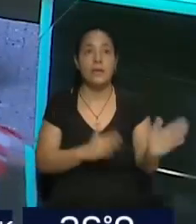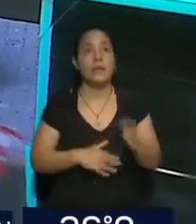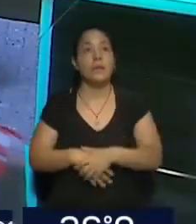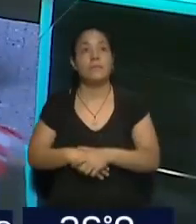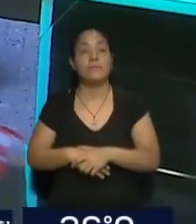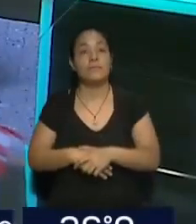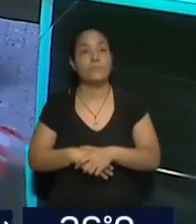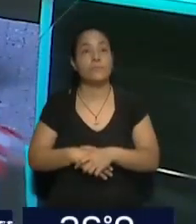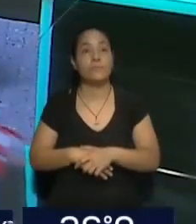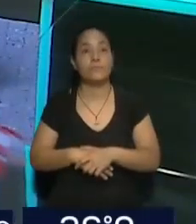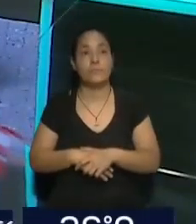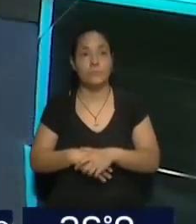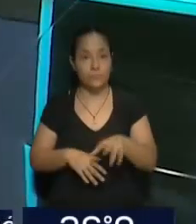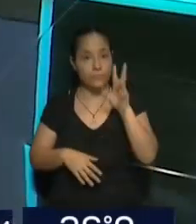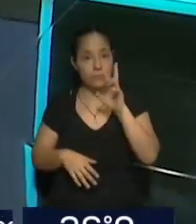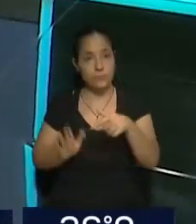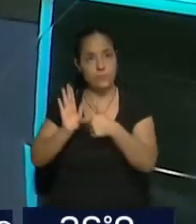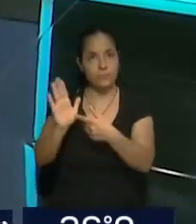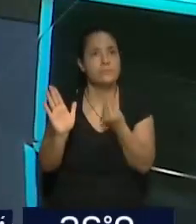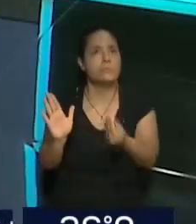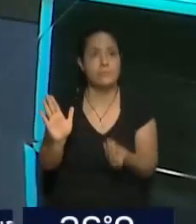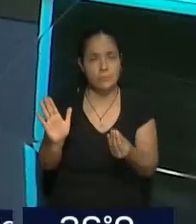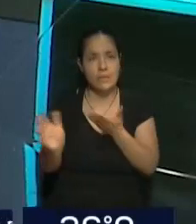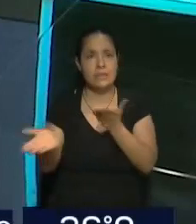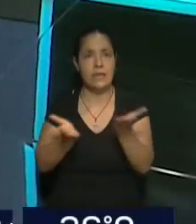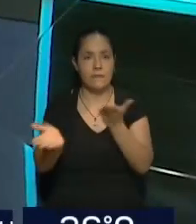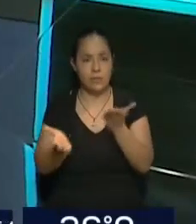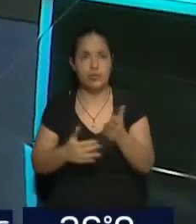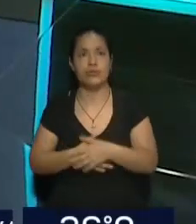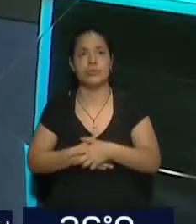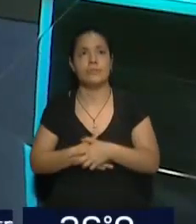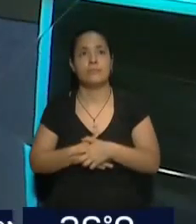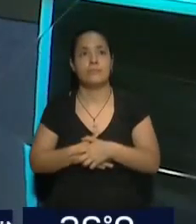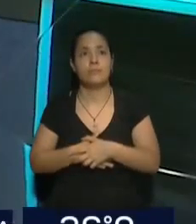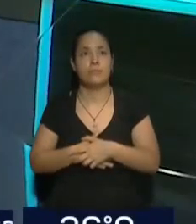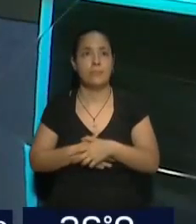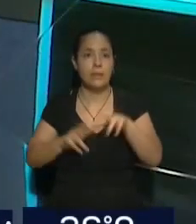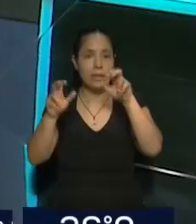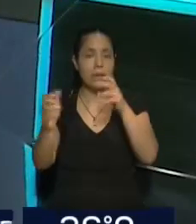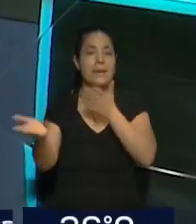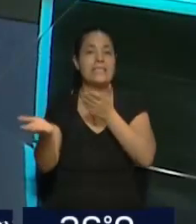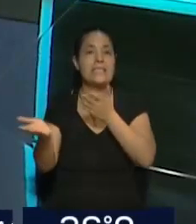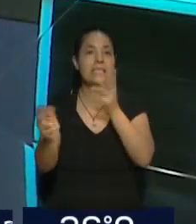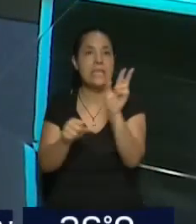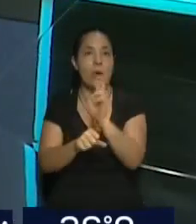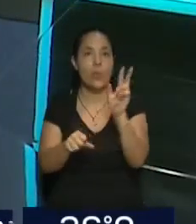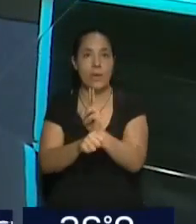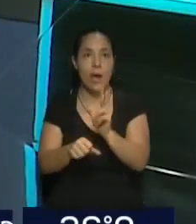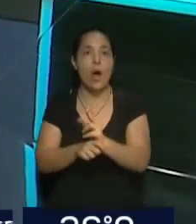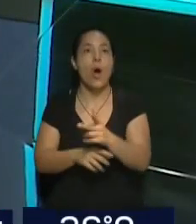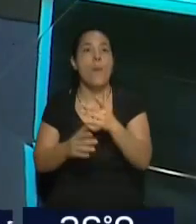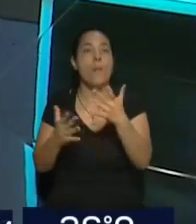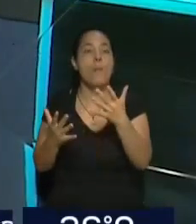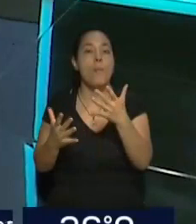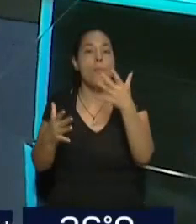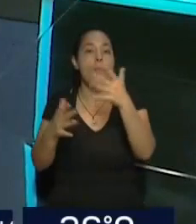que podemos ver es otro de los servicios que tiene que ver con el de seguridad. 3.000 policías, dijo el jefe